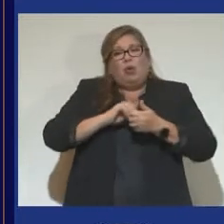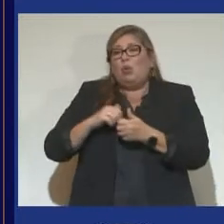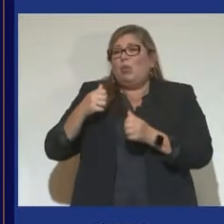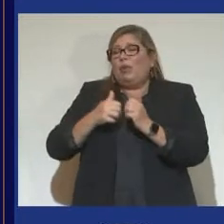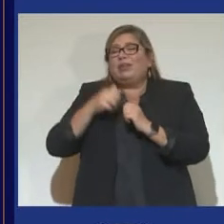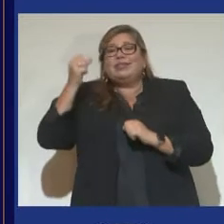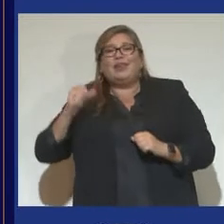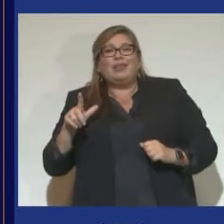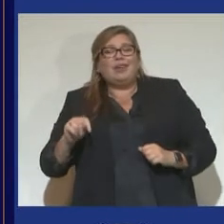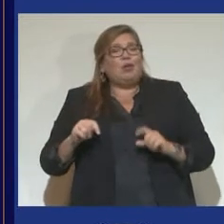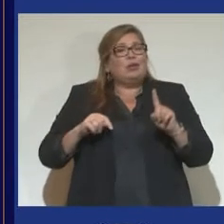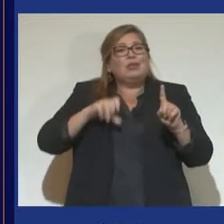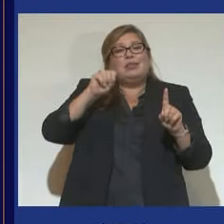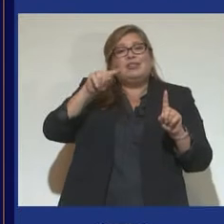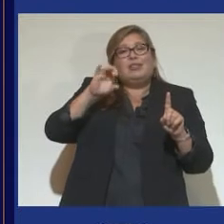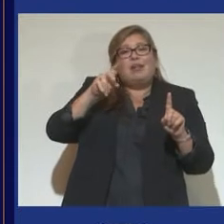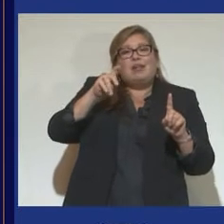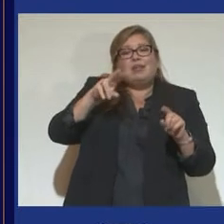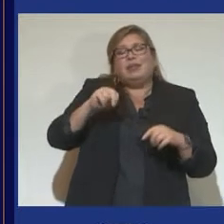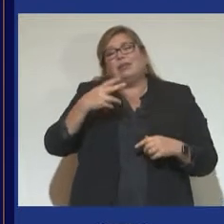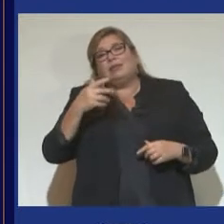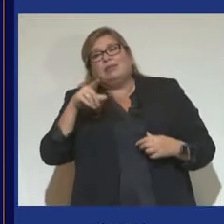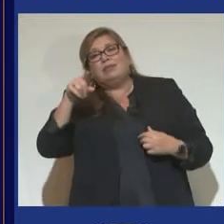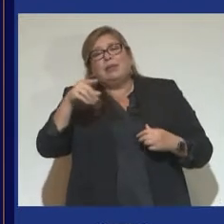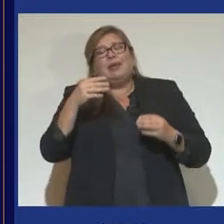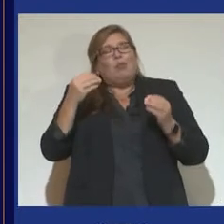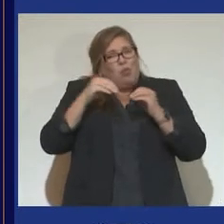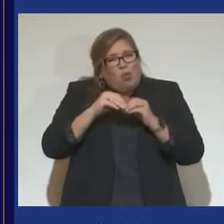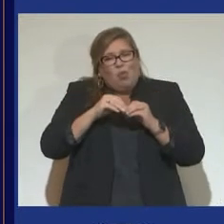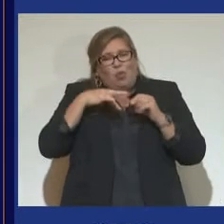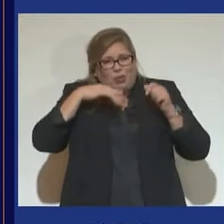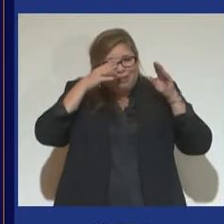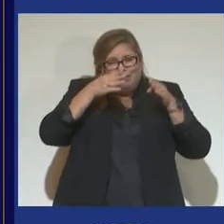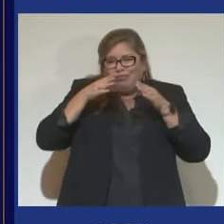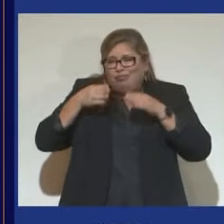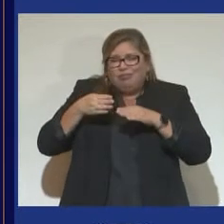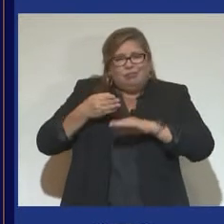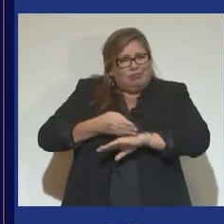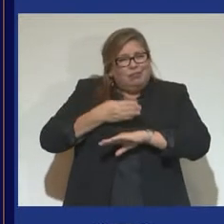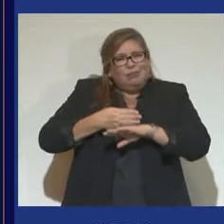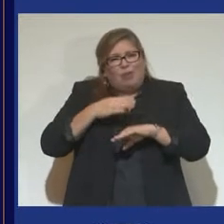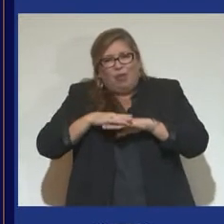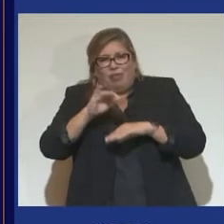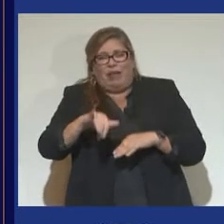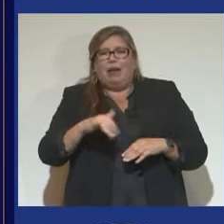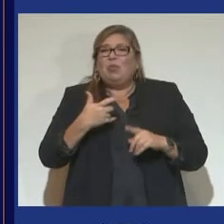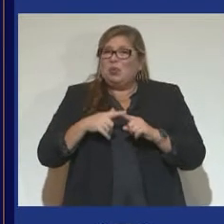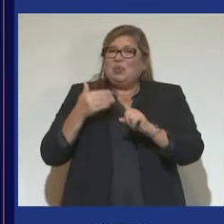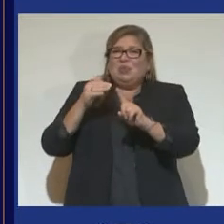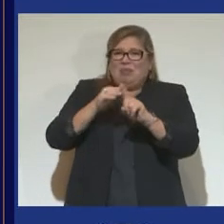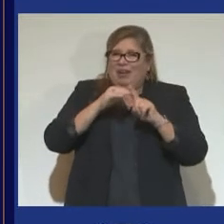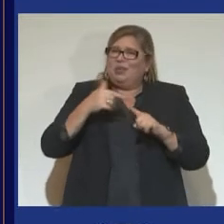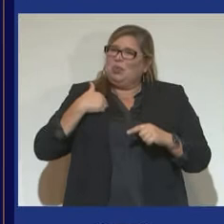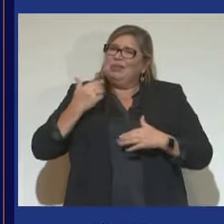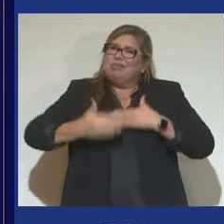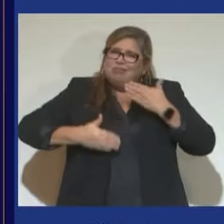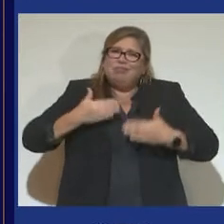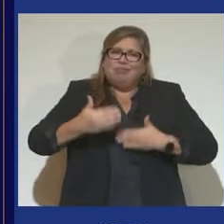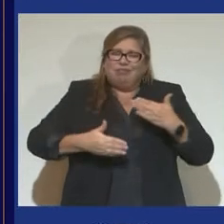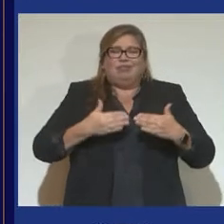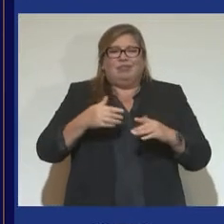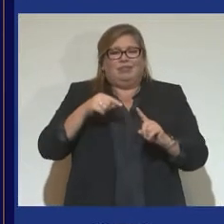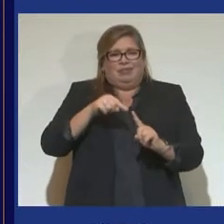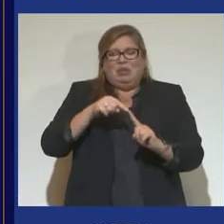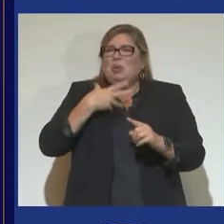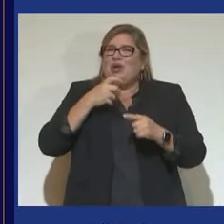de tierra de lotes para poder construir y yo recordarles parte de ese